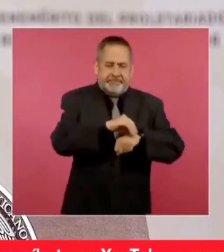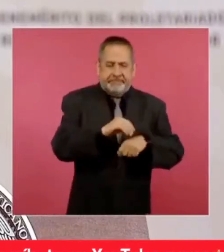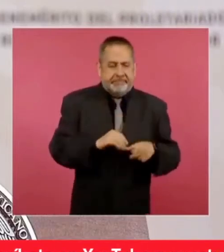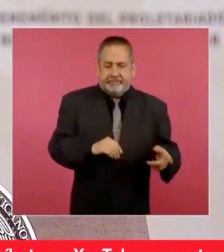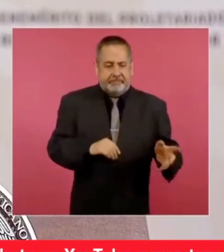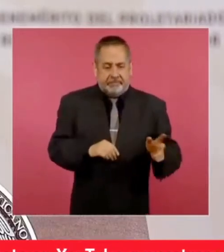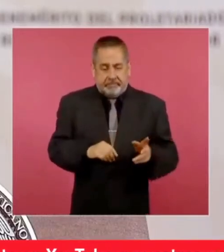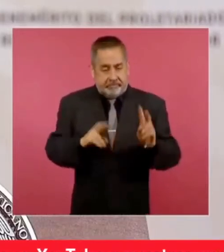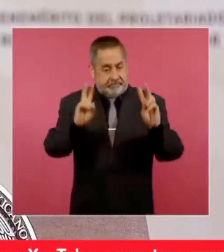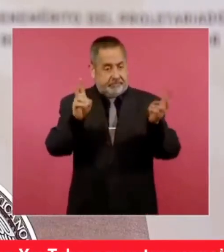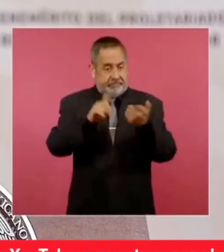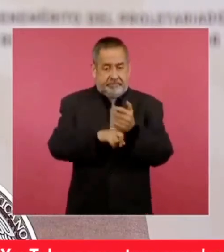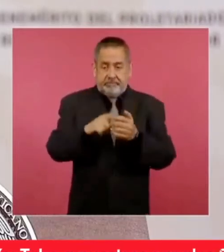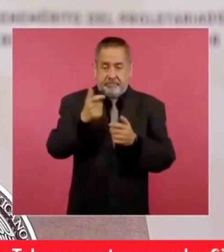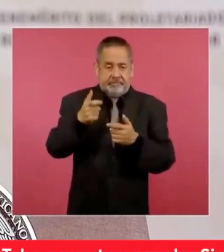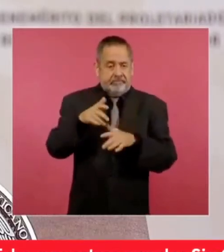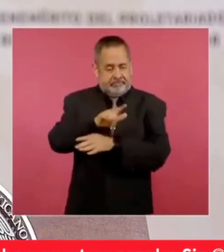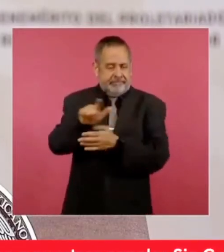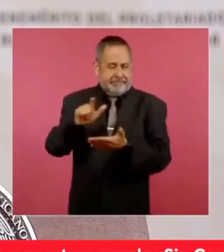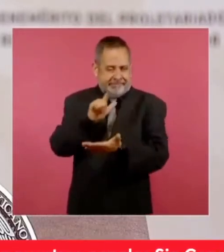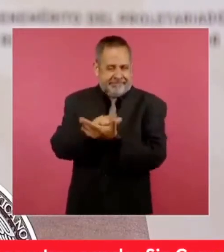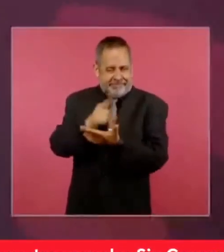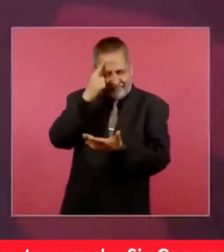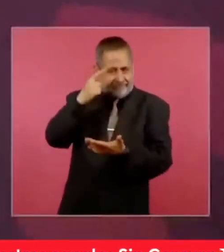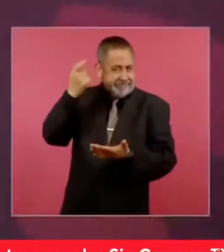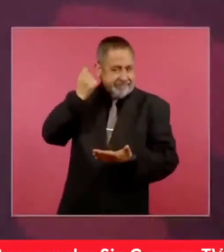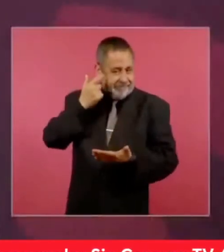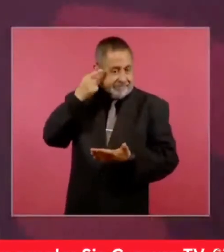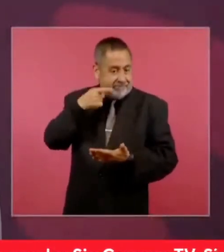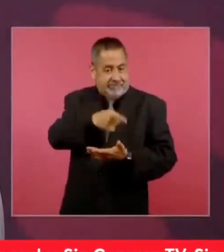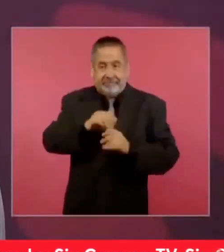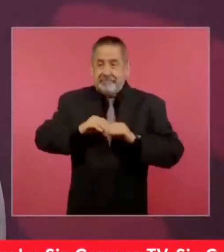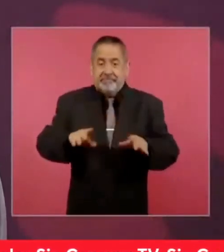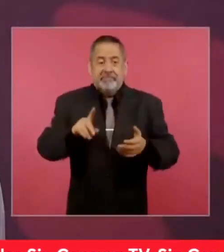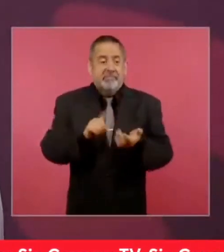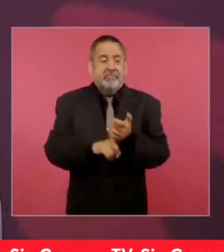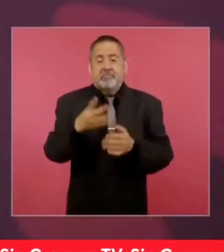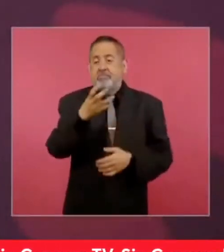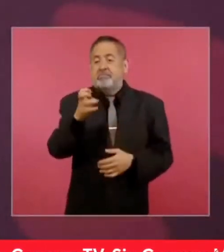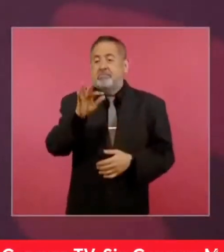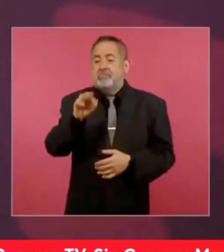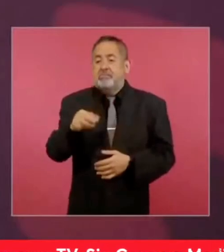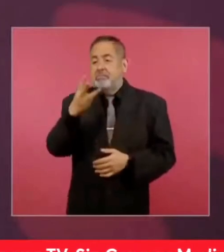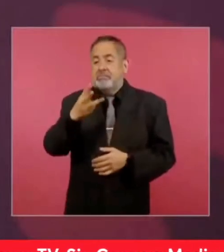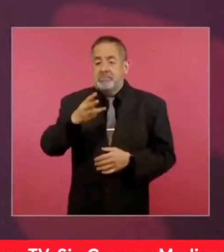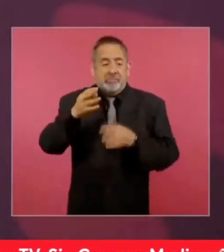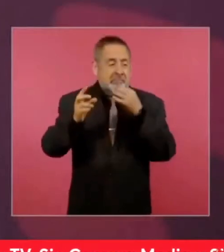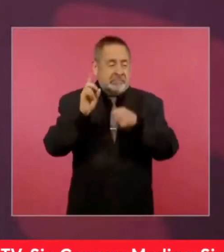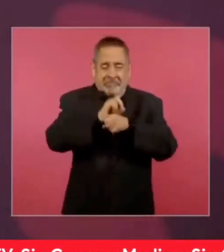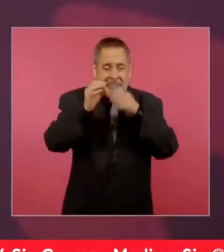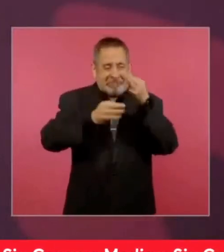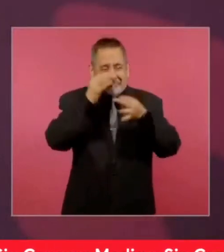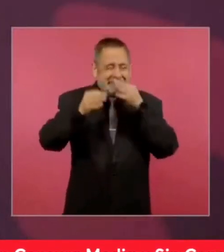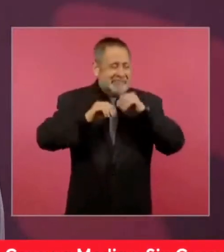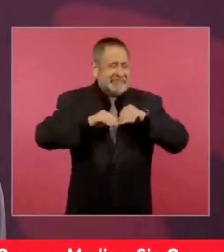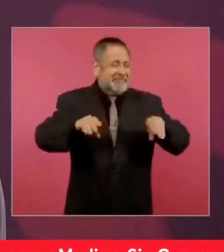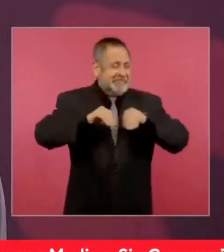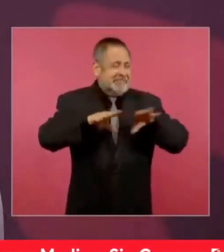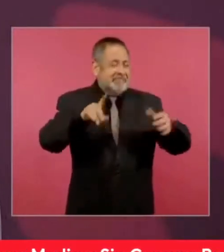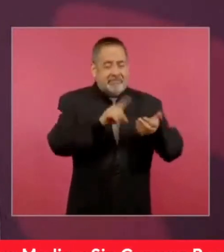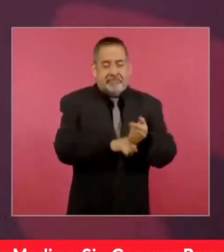del Fondo de Pensiones tuvo un impacto de 443 notas. En medios nacionales se